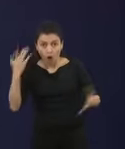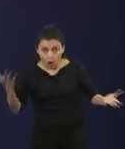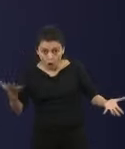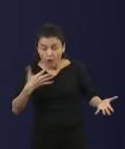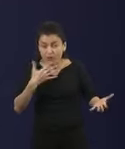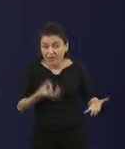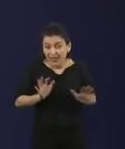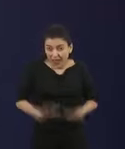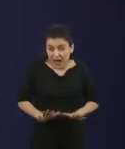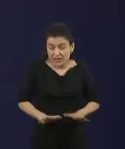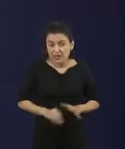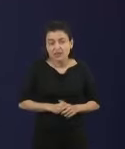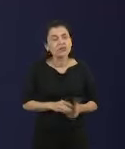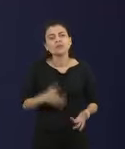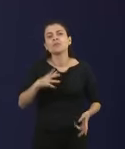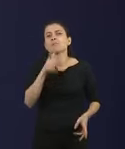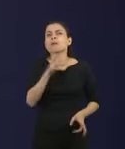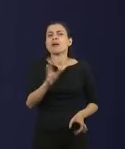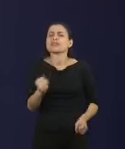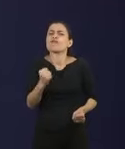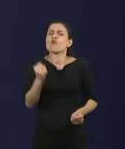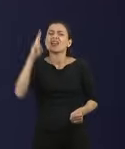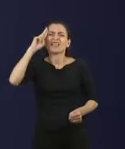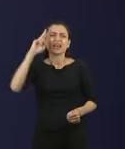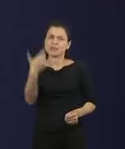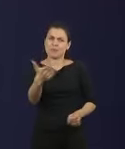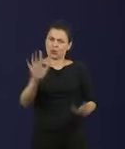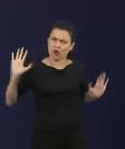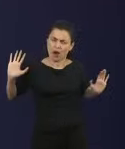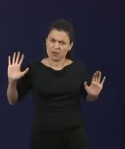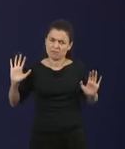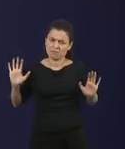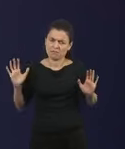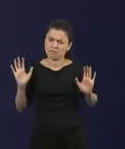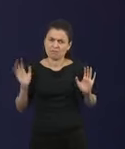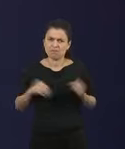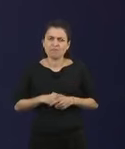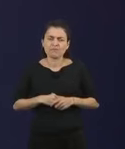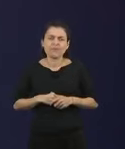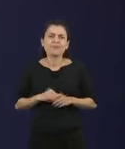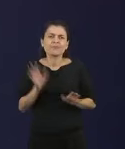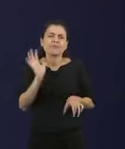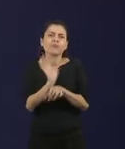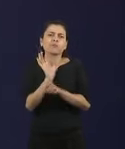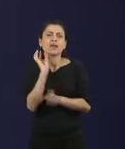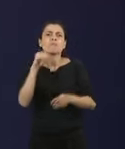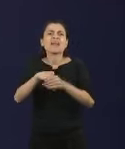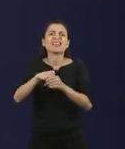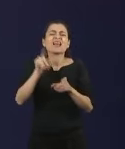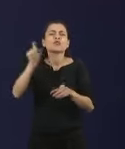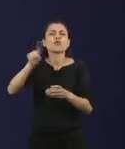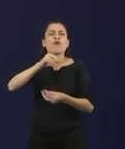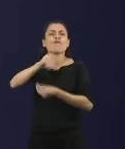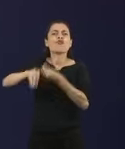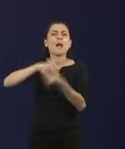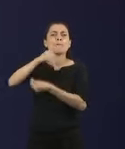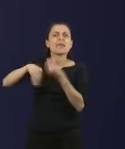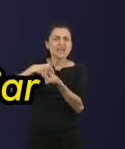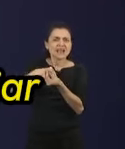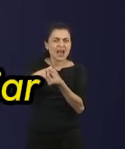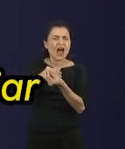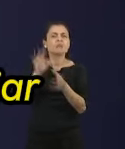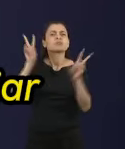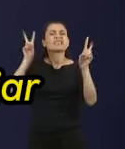cuestión absolutamente irrespetuosa e es meterse con su familia es meterse con su